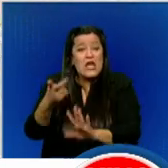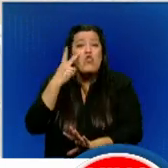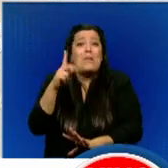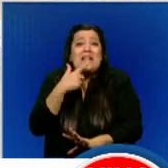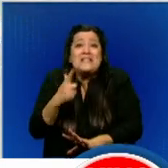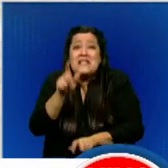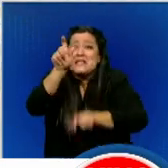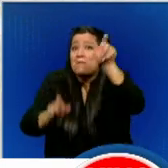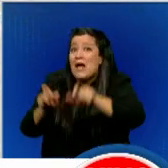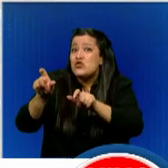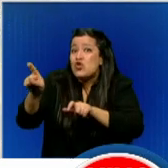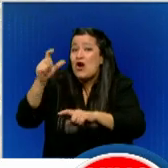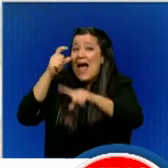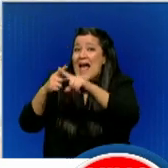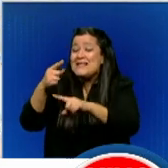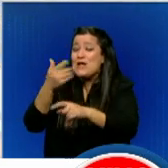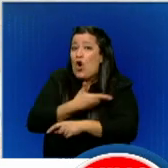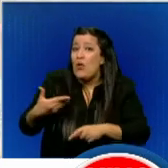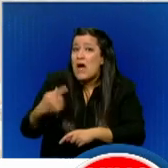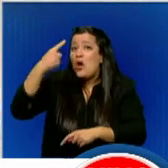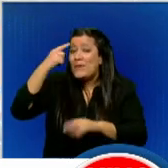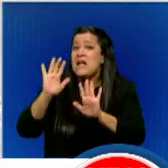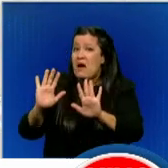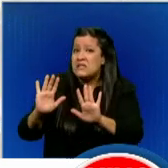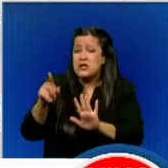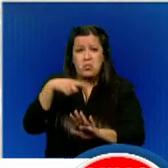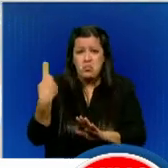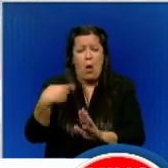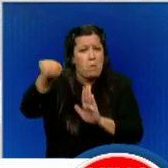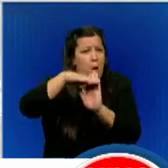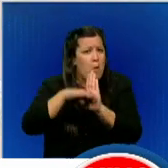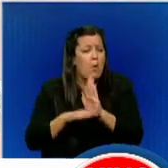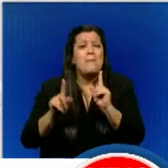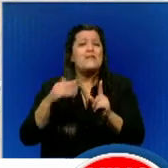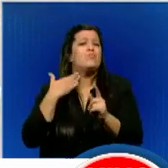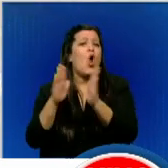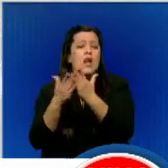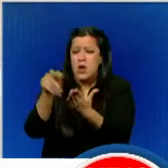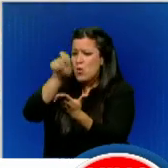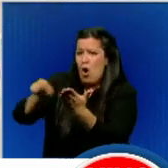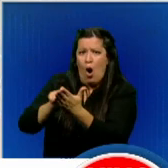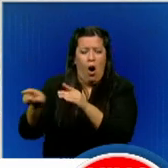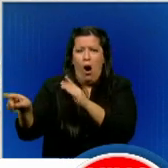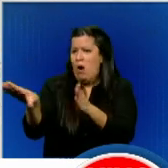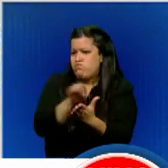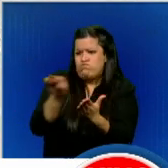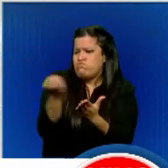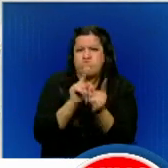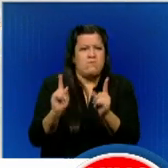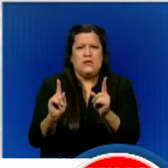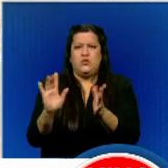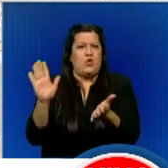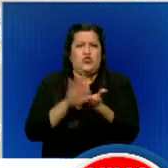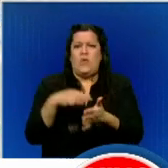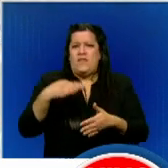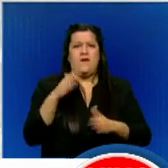ese efecto porque hicieron todos los deberes que indican los manuales que rigen sus concepciones económicas respecto